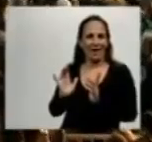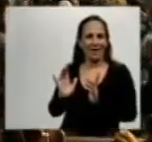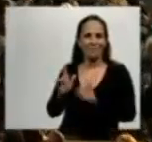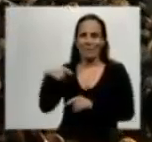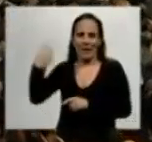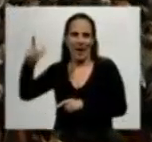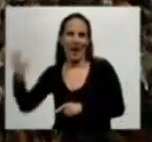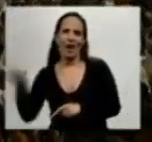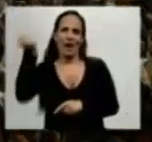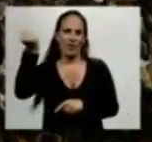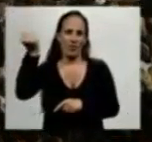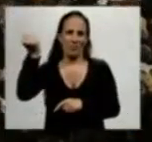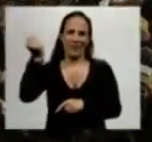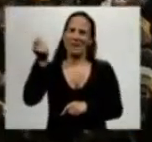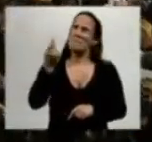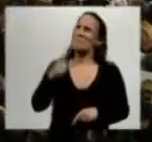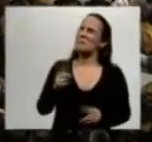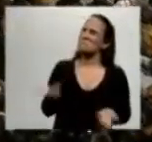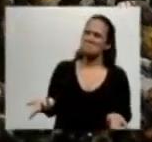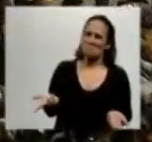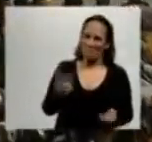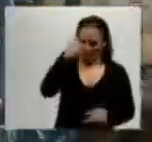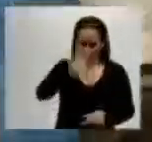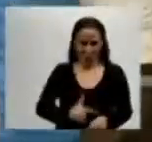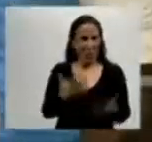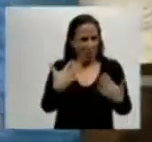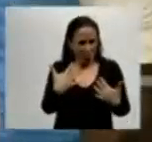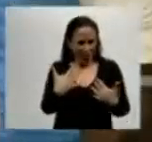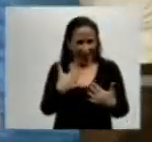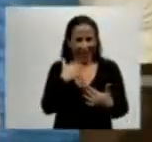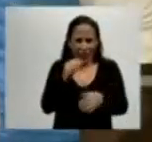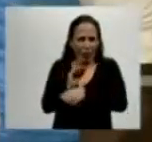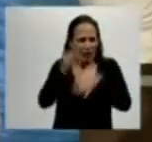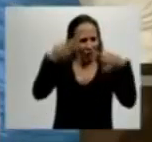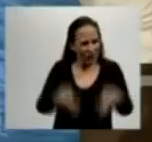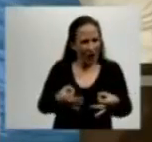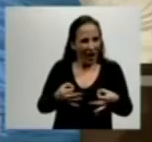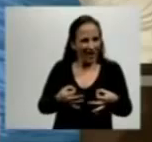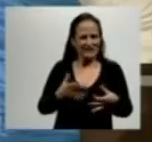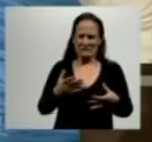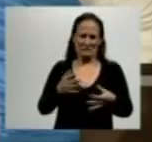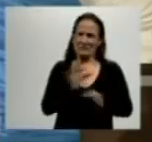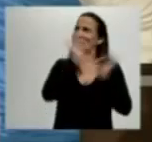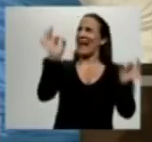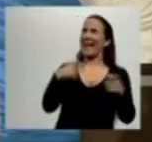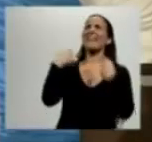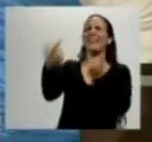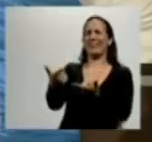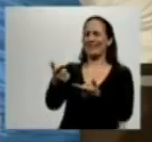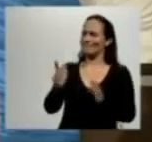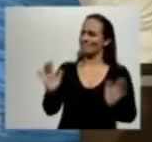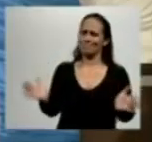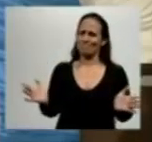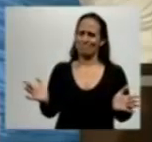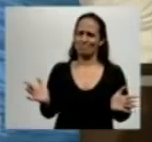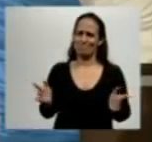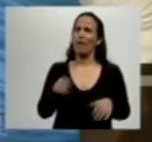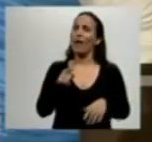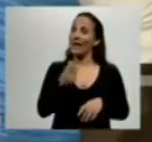pero normalmente nadie, si tiene posibilidades, quiere dar a su hijo en adopción, y menos aún cuando tiene